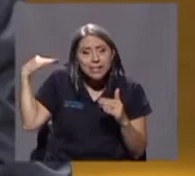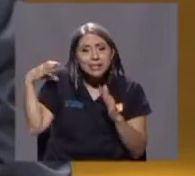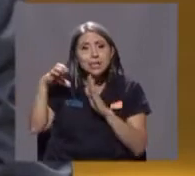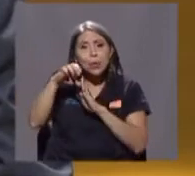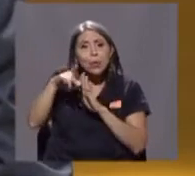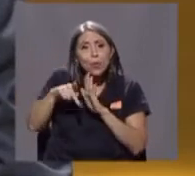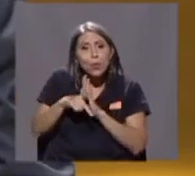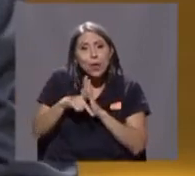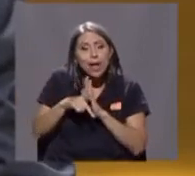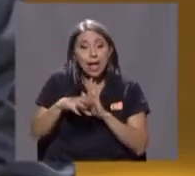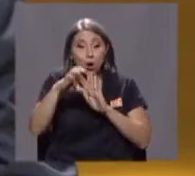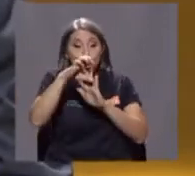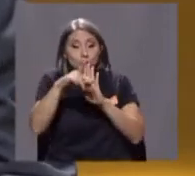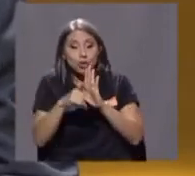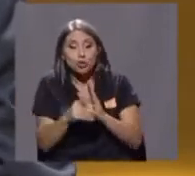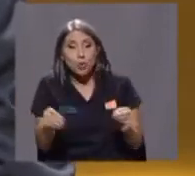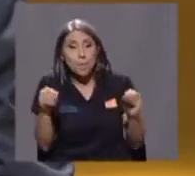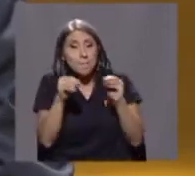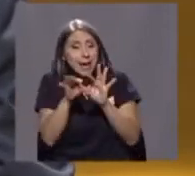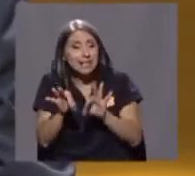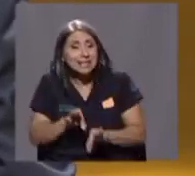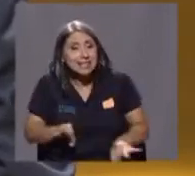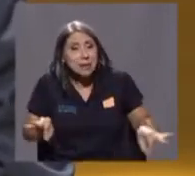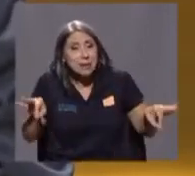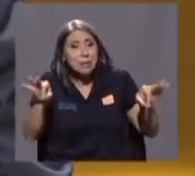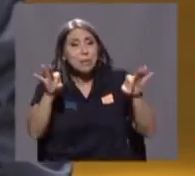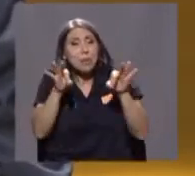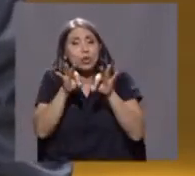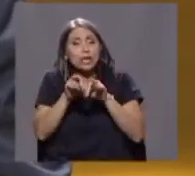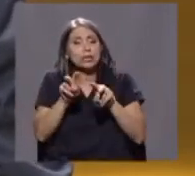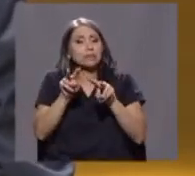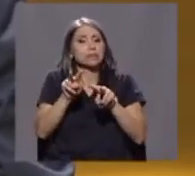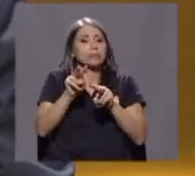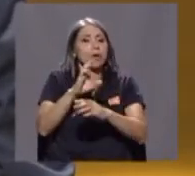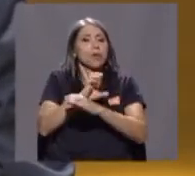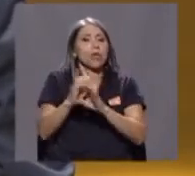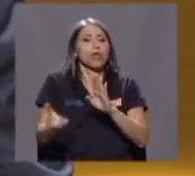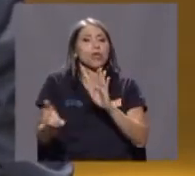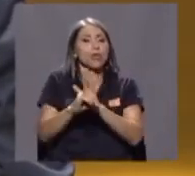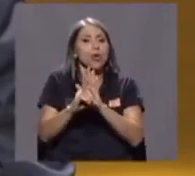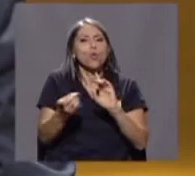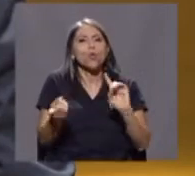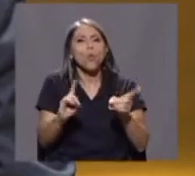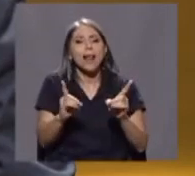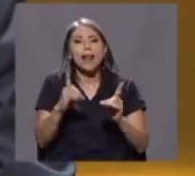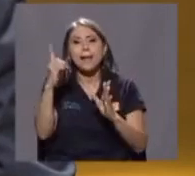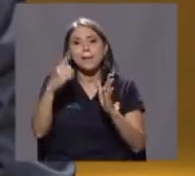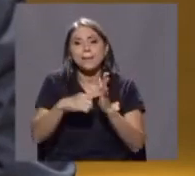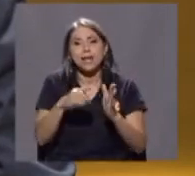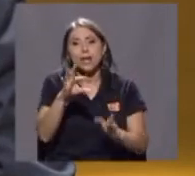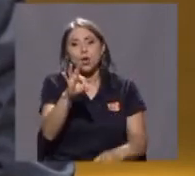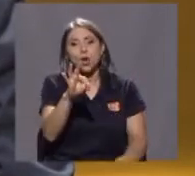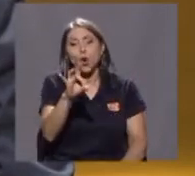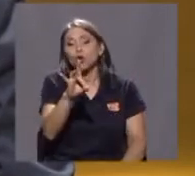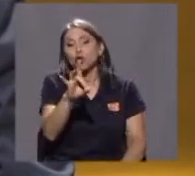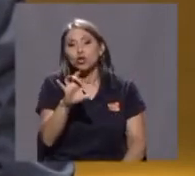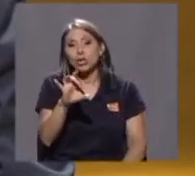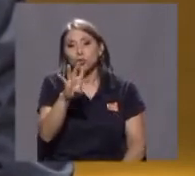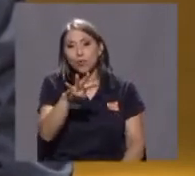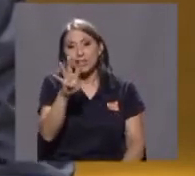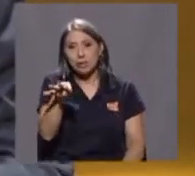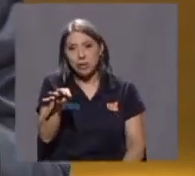más importancia le dio a la tutela de los derechos fue la de 1844, que es muy interesante ese